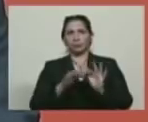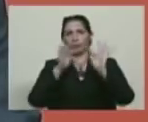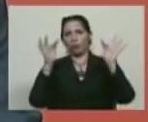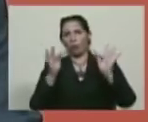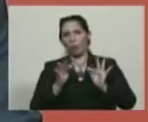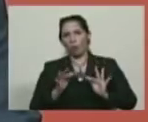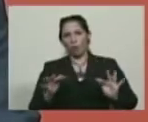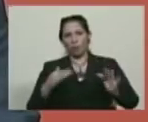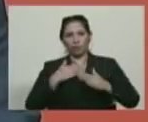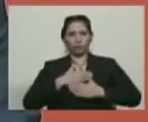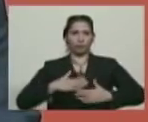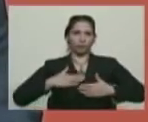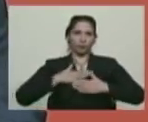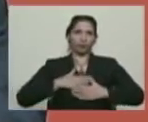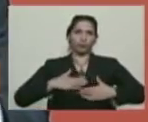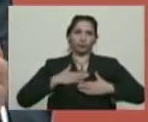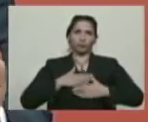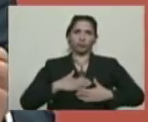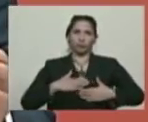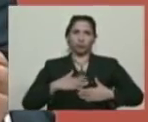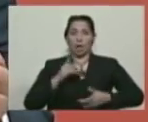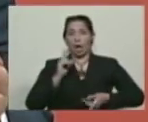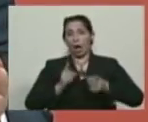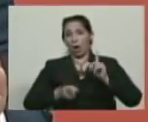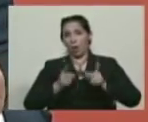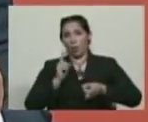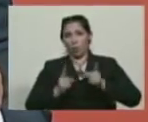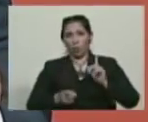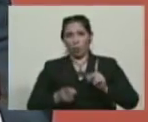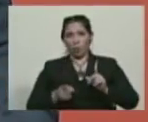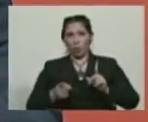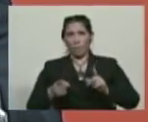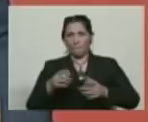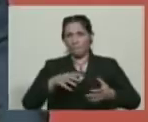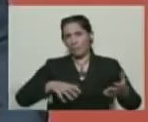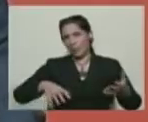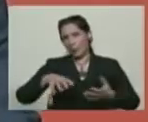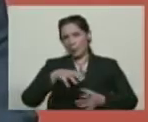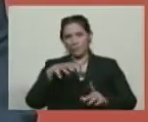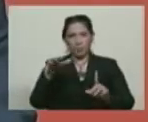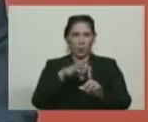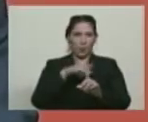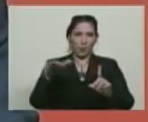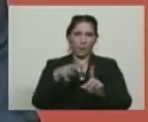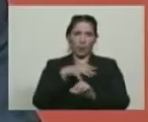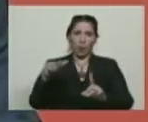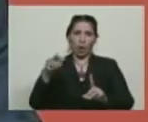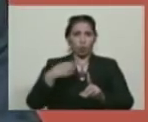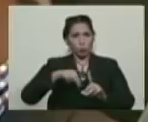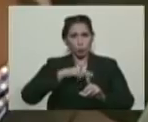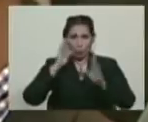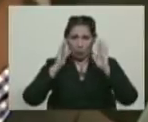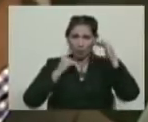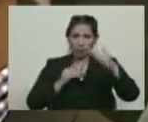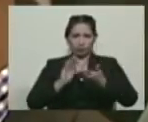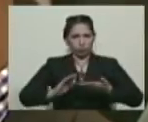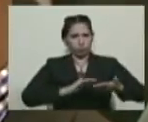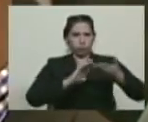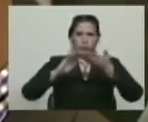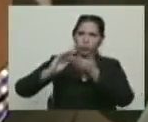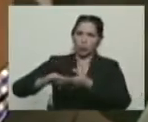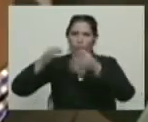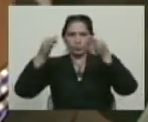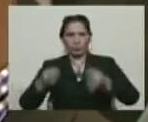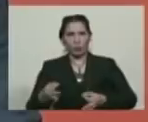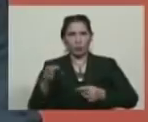satisfactoria con algunas perturbaciones que estamos atendiendo en tiempo real y solucionaremos de